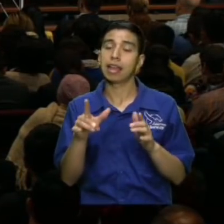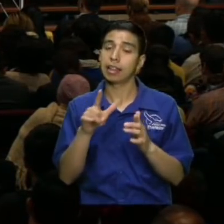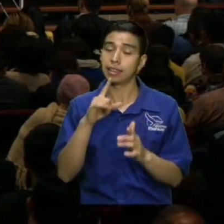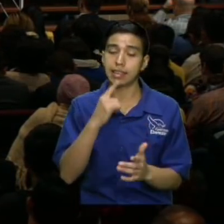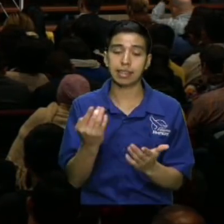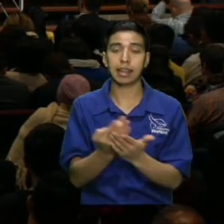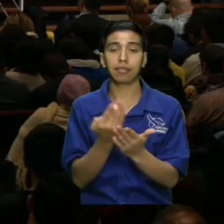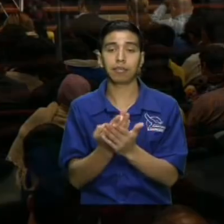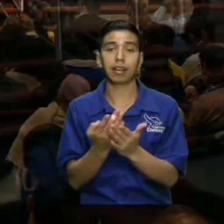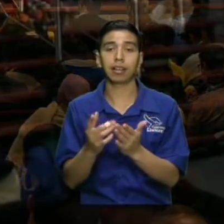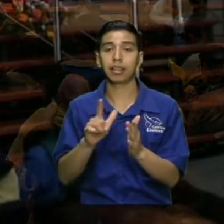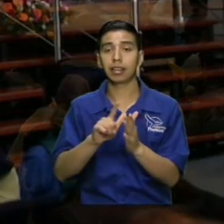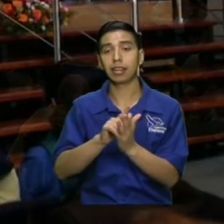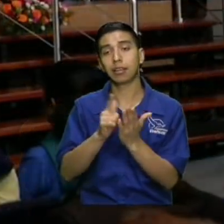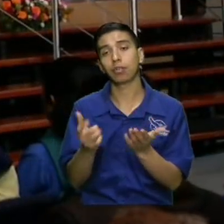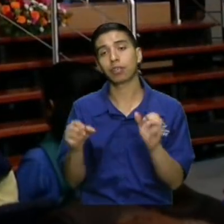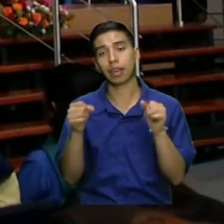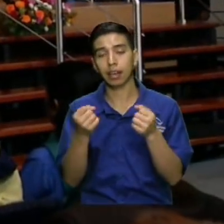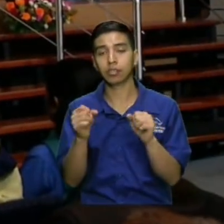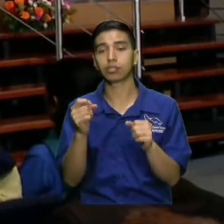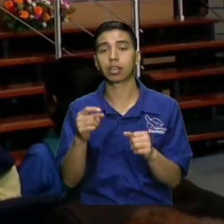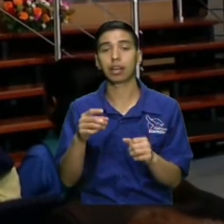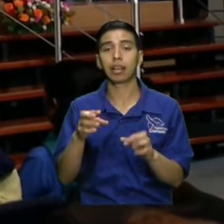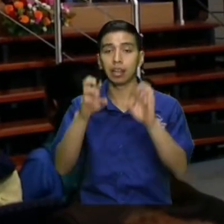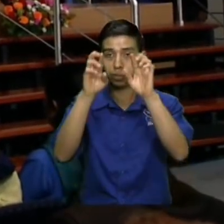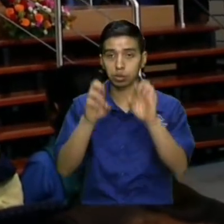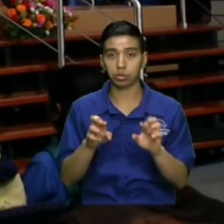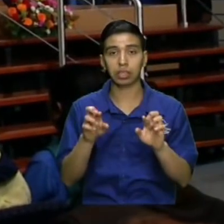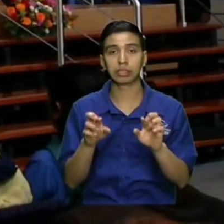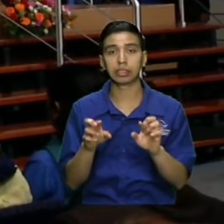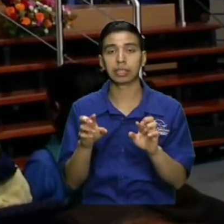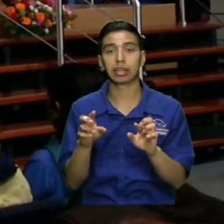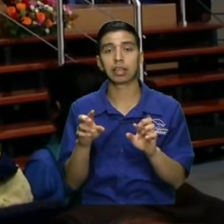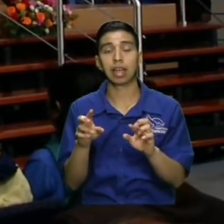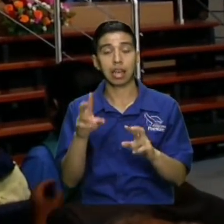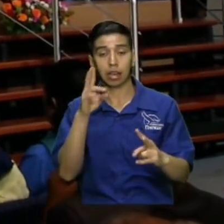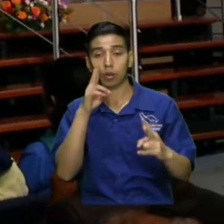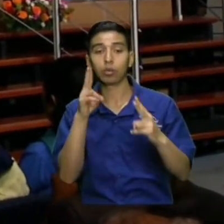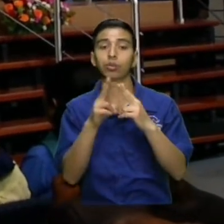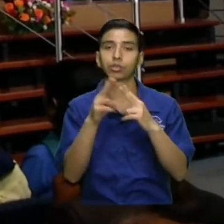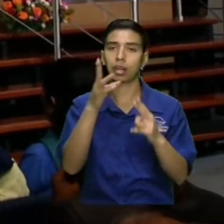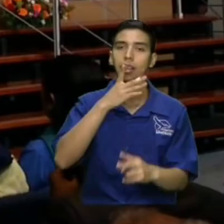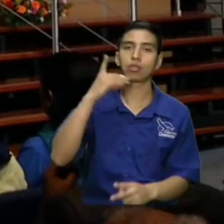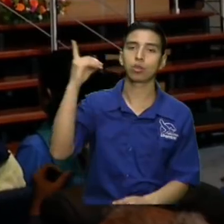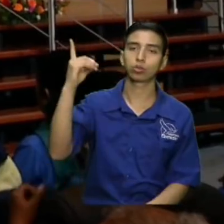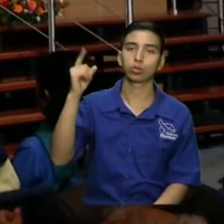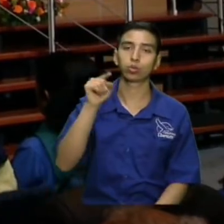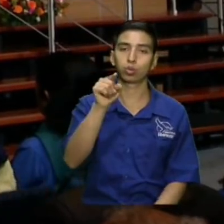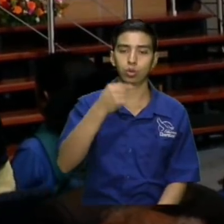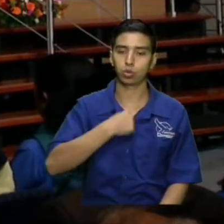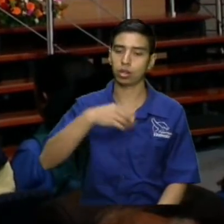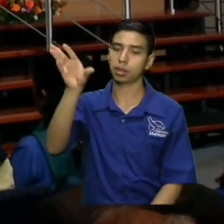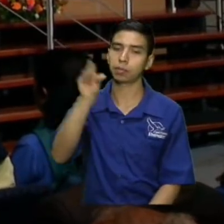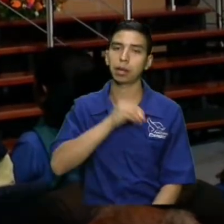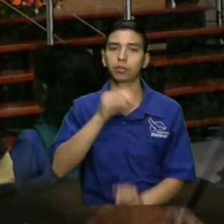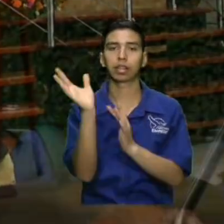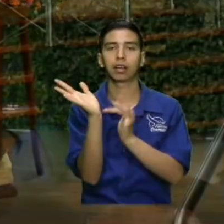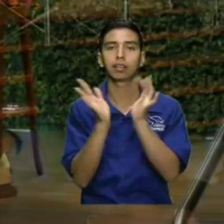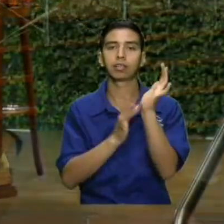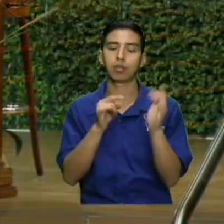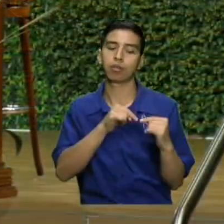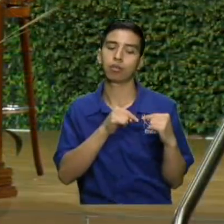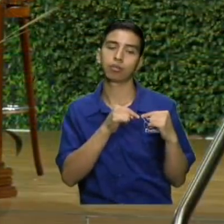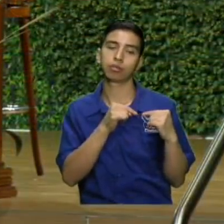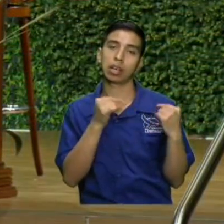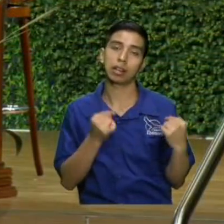conozcan a Dios. Entonces entramos por la puerta llamada Cristo, desde luego. Pero ese